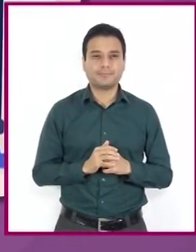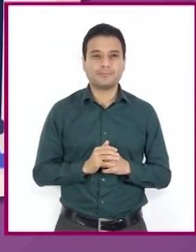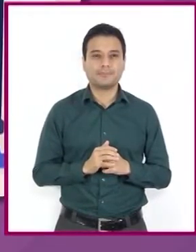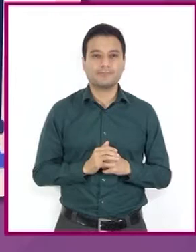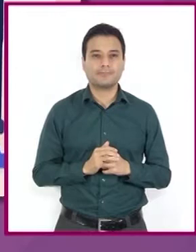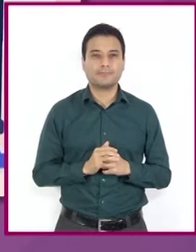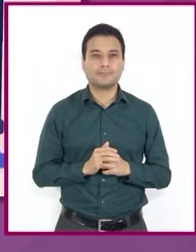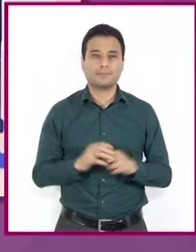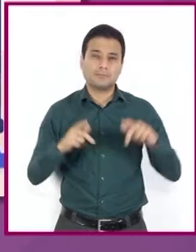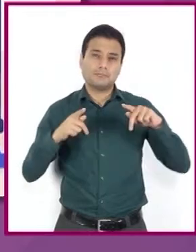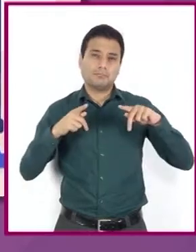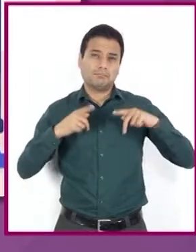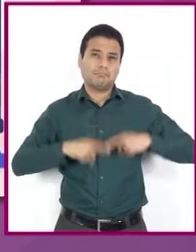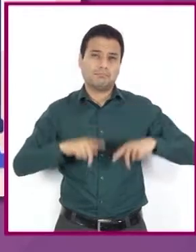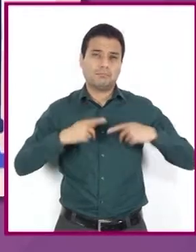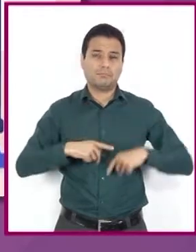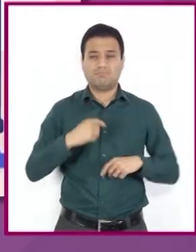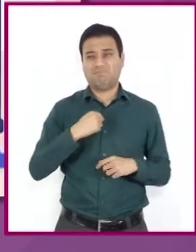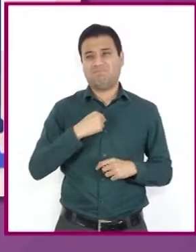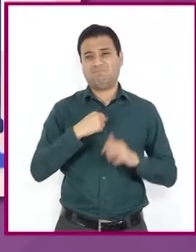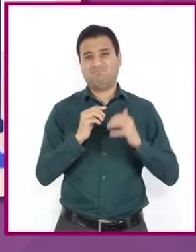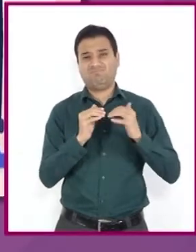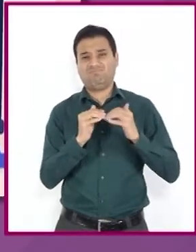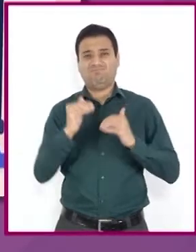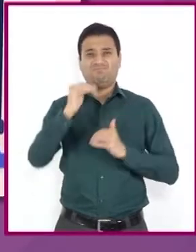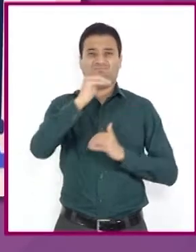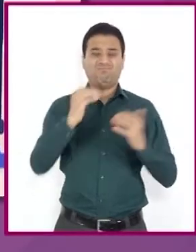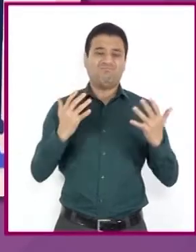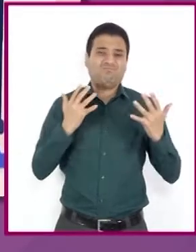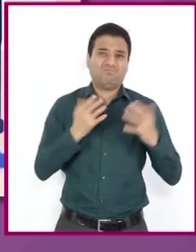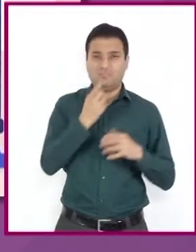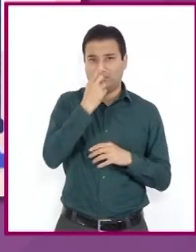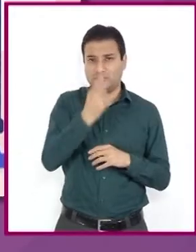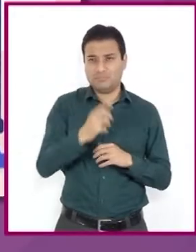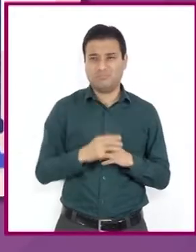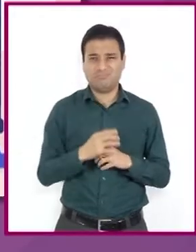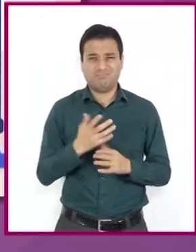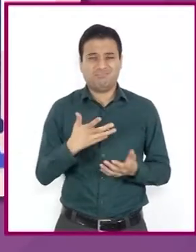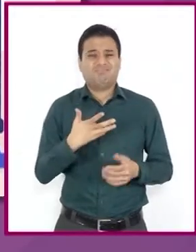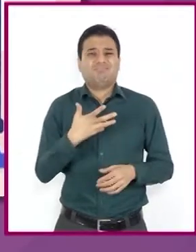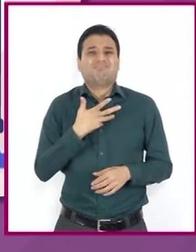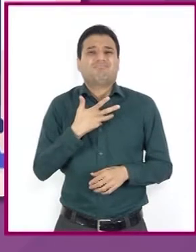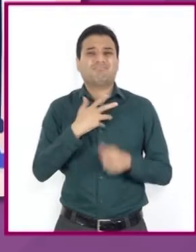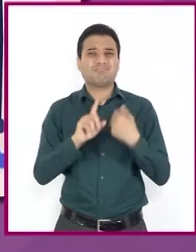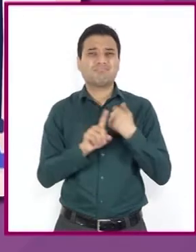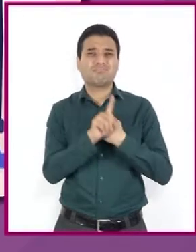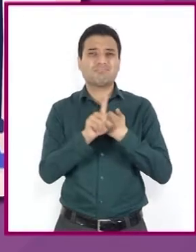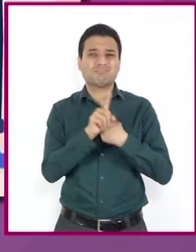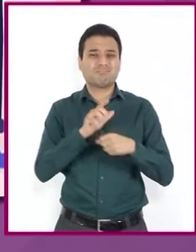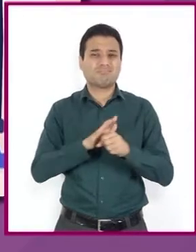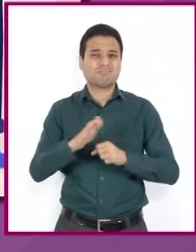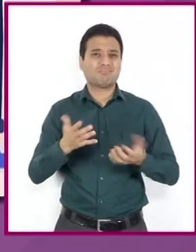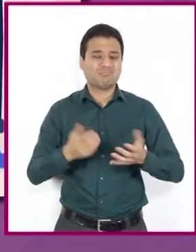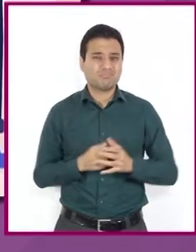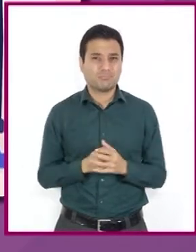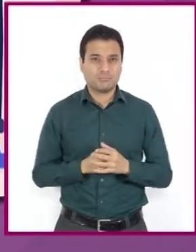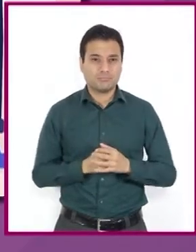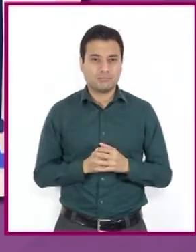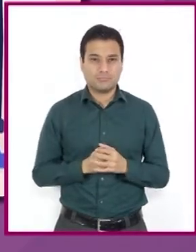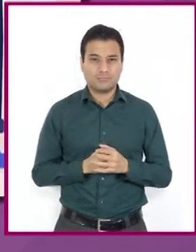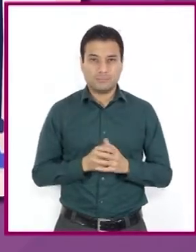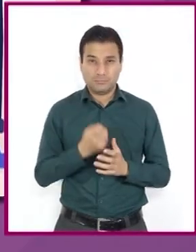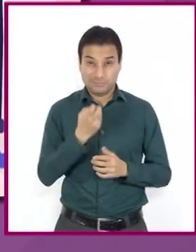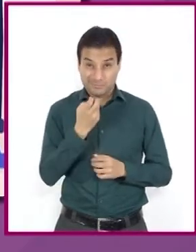El narcisista podría responder, ¿y qué? ¿Cuál es el problema? Pero esta no es una